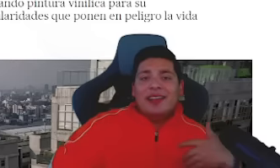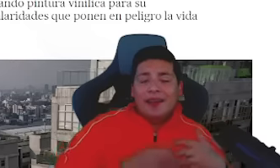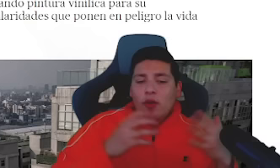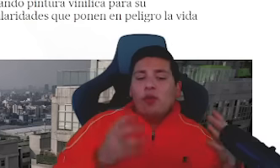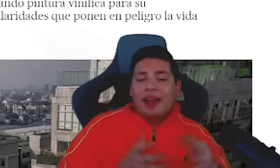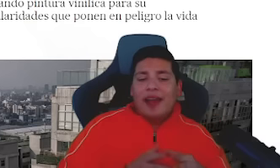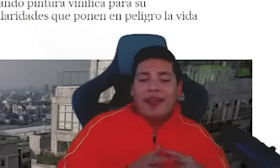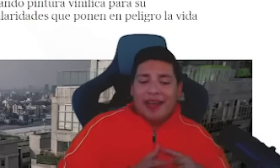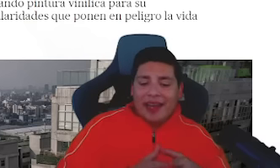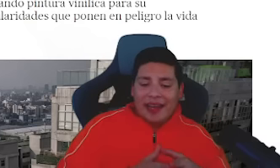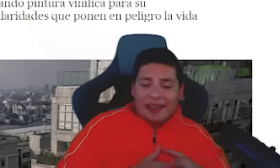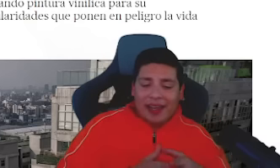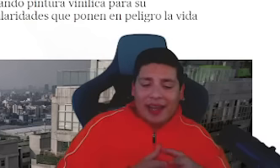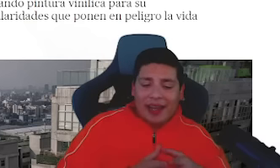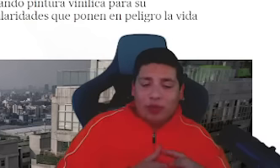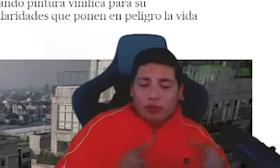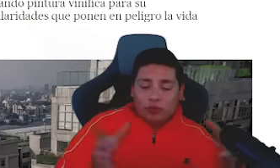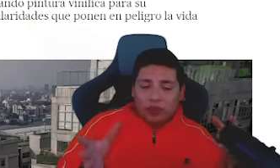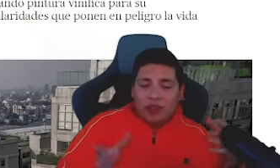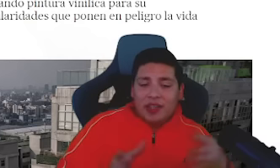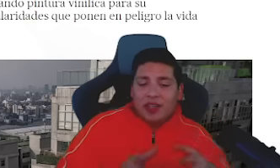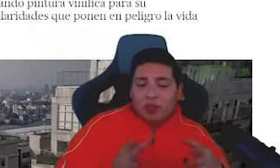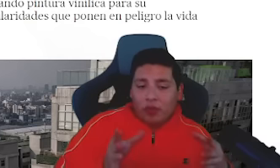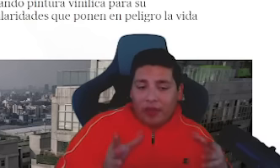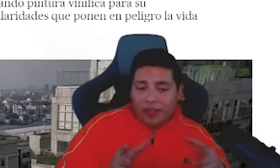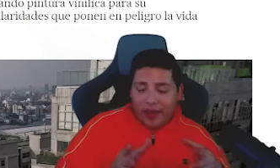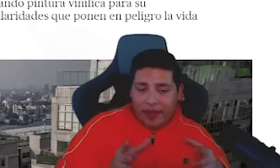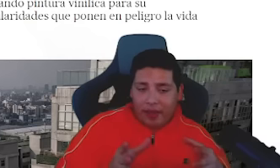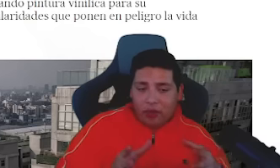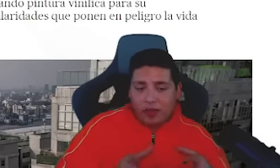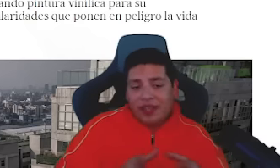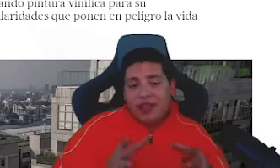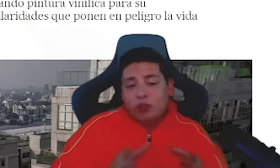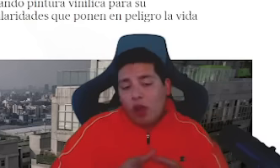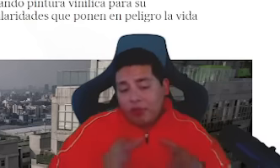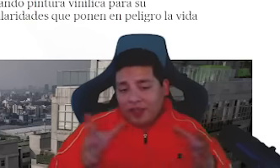detenida y está involucrada en esta construcción